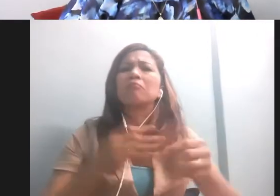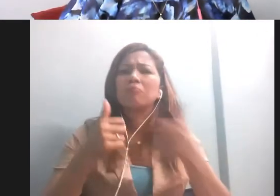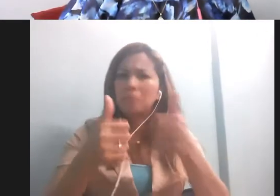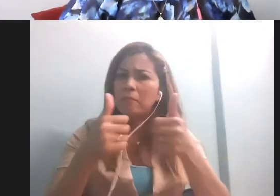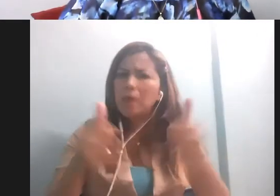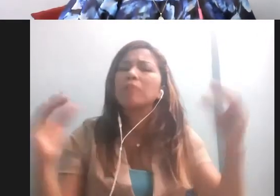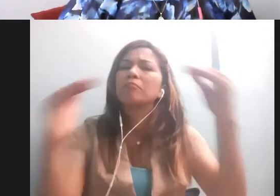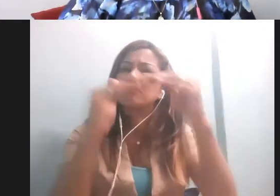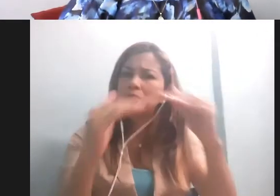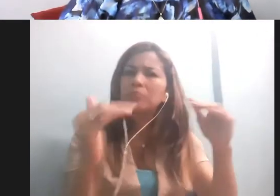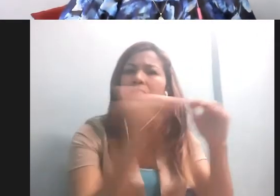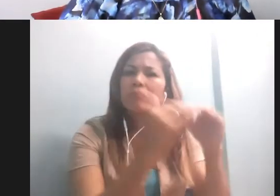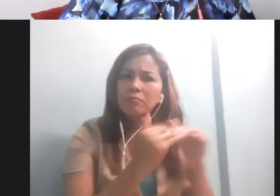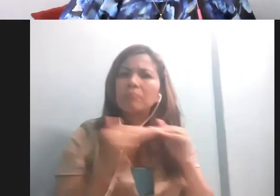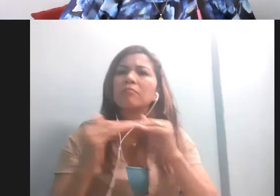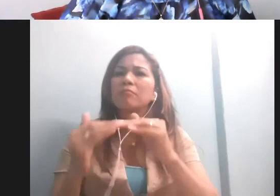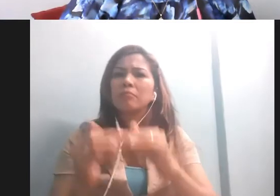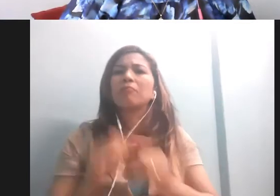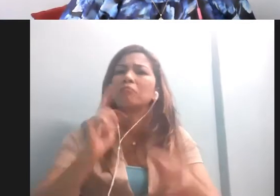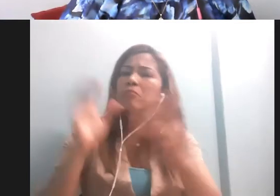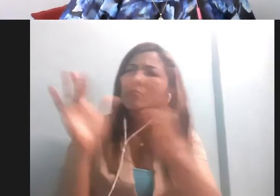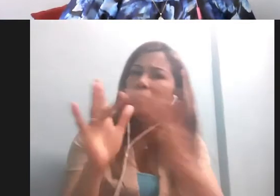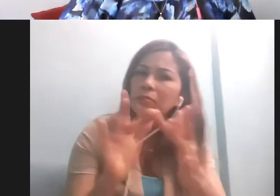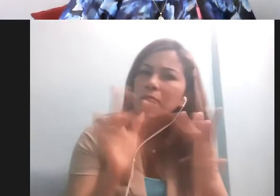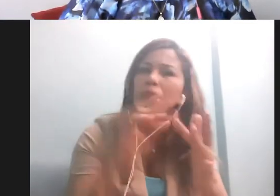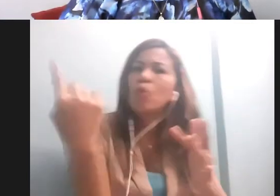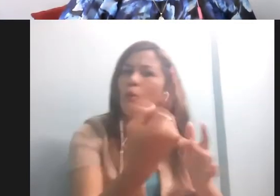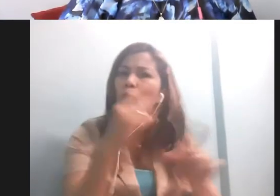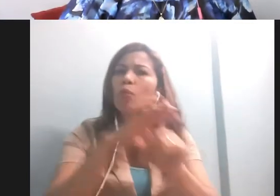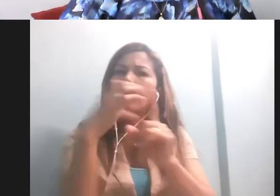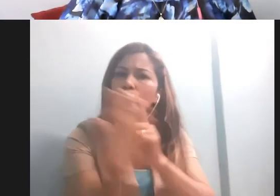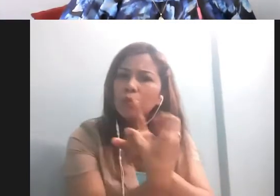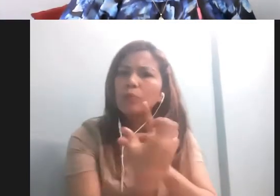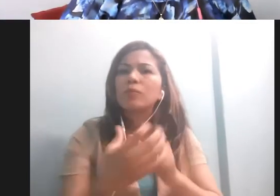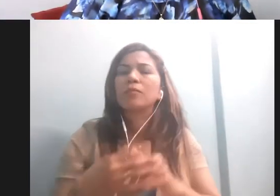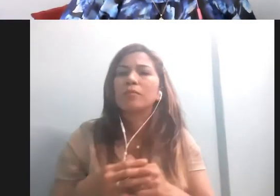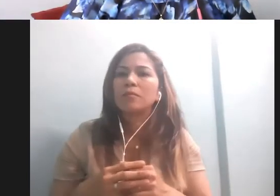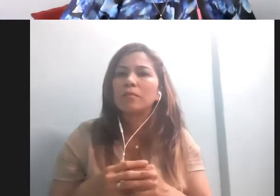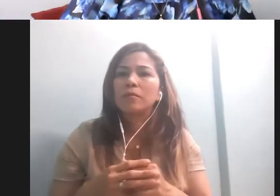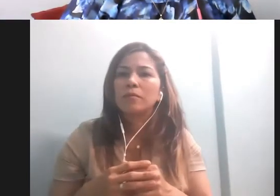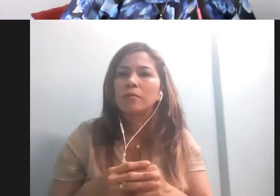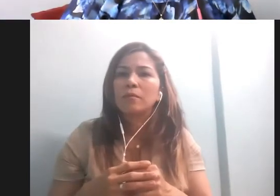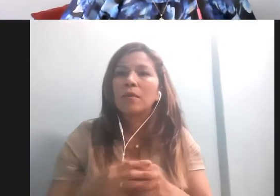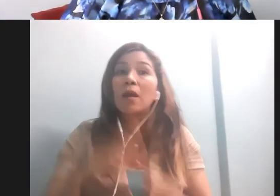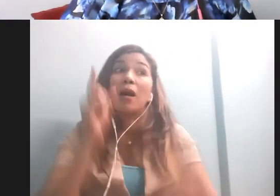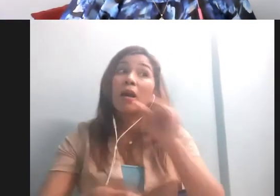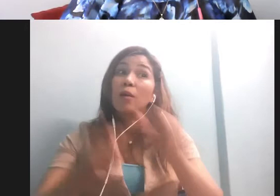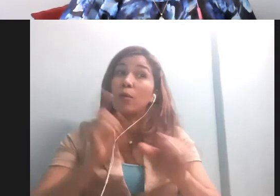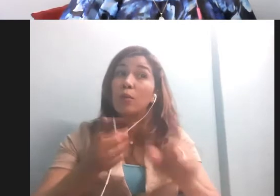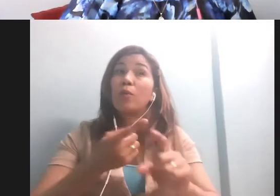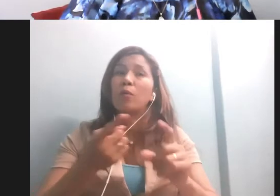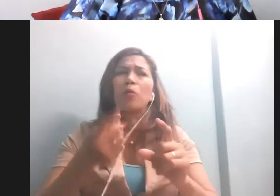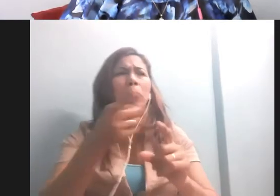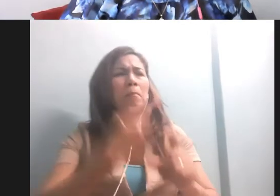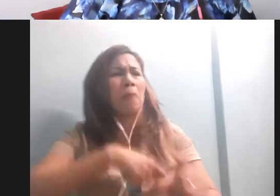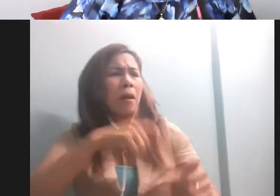su contexto y tu espacio y tu interacción con el entorno. Entonces, probablemente, si hay algunos países que estén un poquito más abiertos o que tengan un poco más